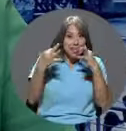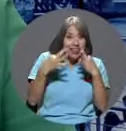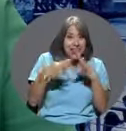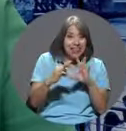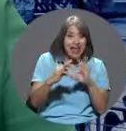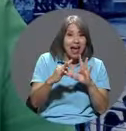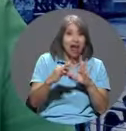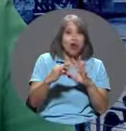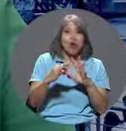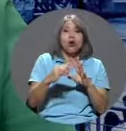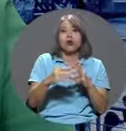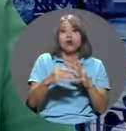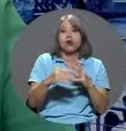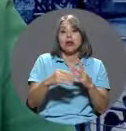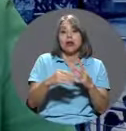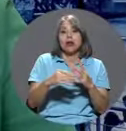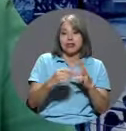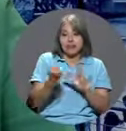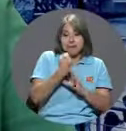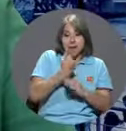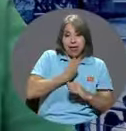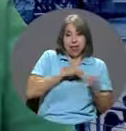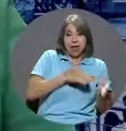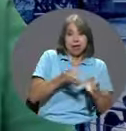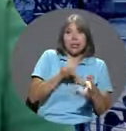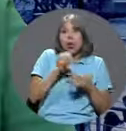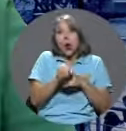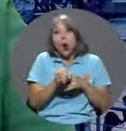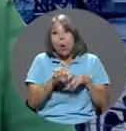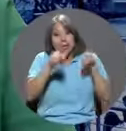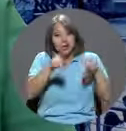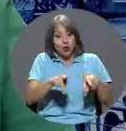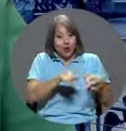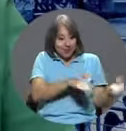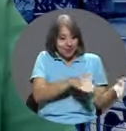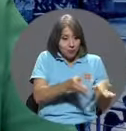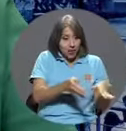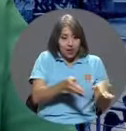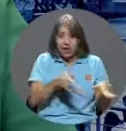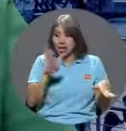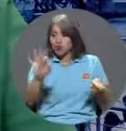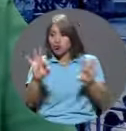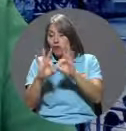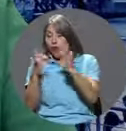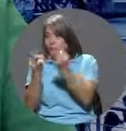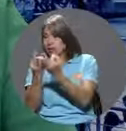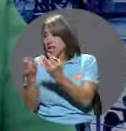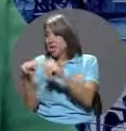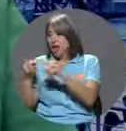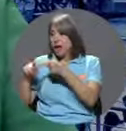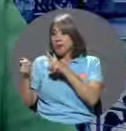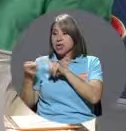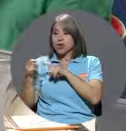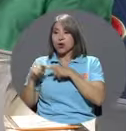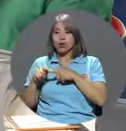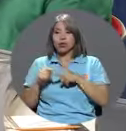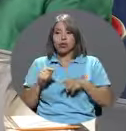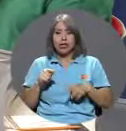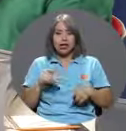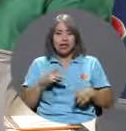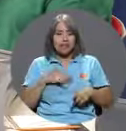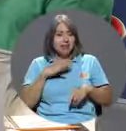de suicidio, las familias, los amigos, también tienden a culpabilizarse mucho. Y en algunos de los casos no se